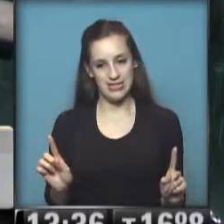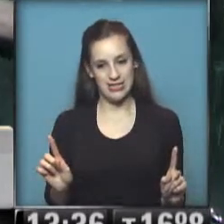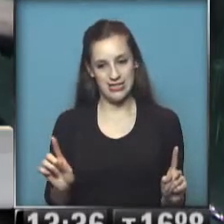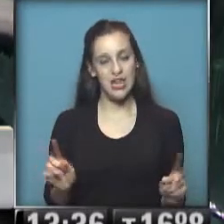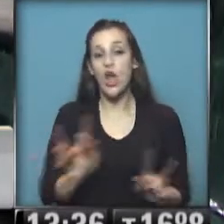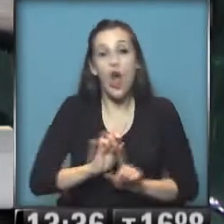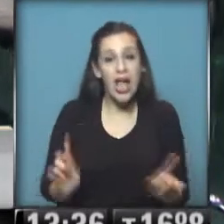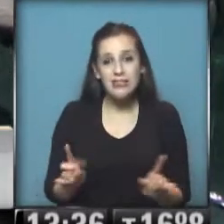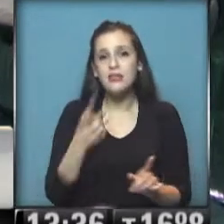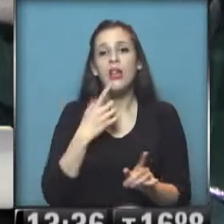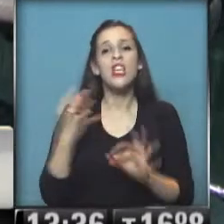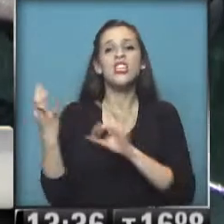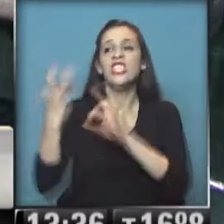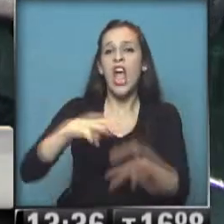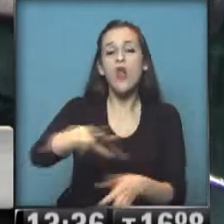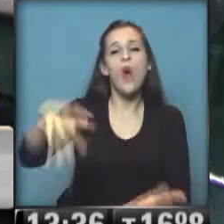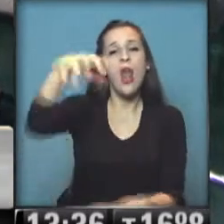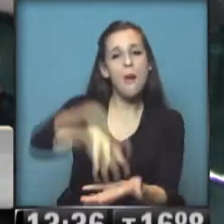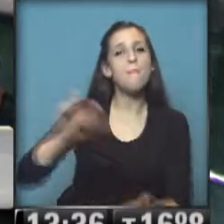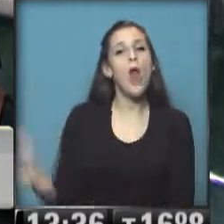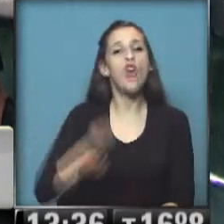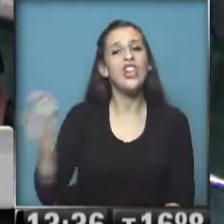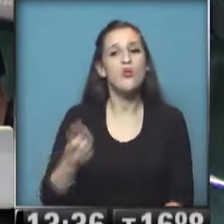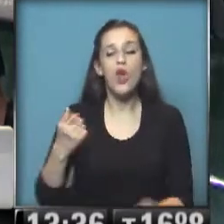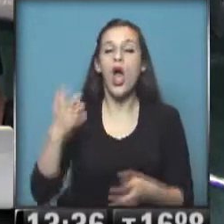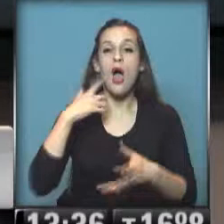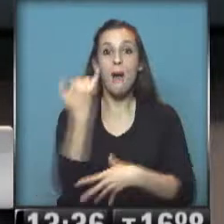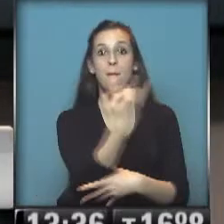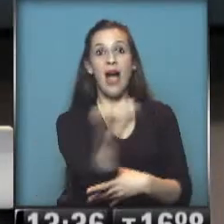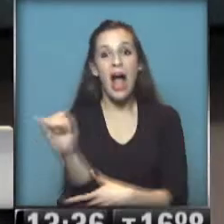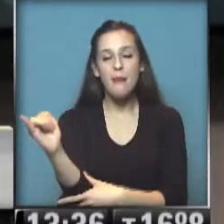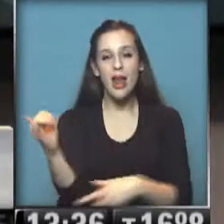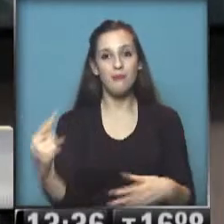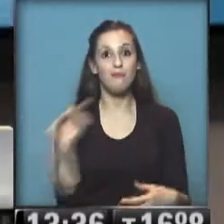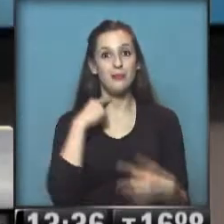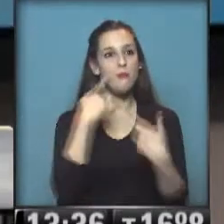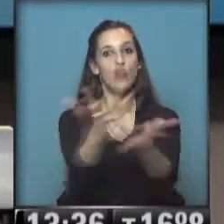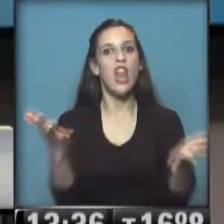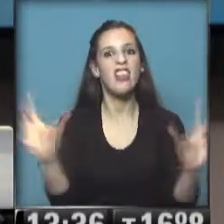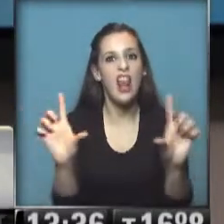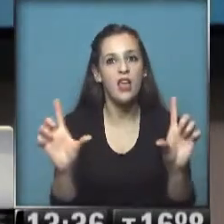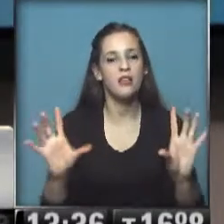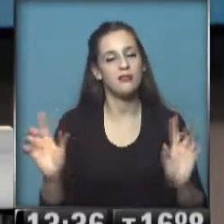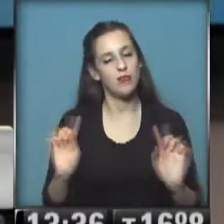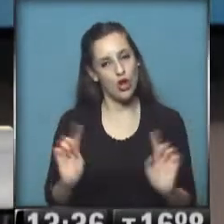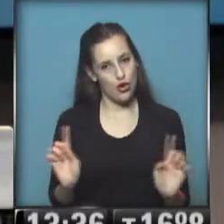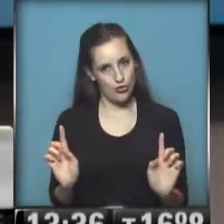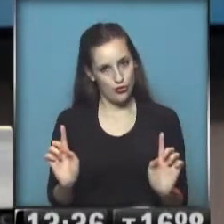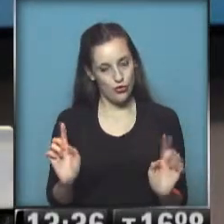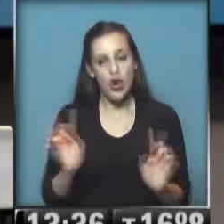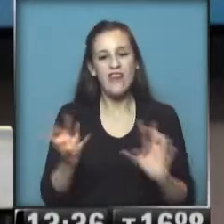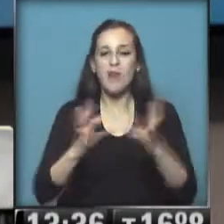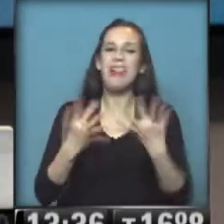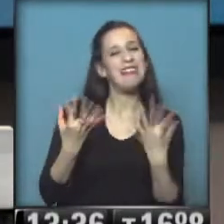prostíbulo con las cámaras y decir guau porque allí hay personas y hay que escuchar qué es lo que dicen las víctimas se trata de políticas